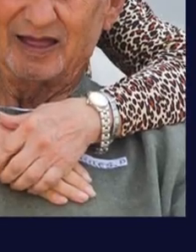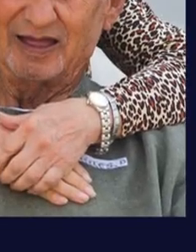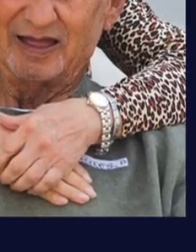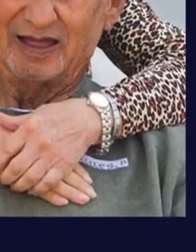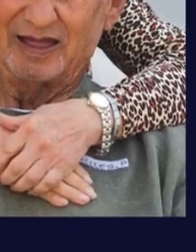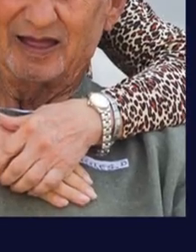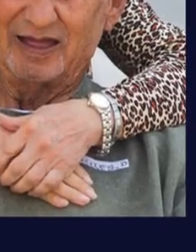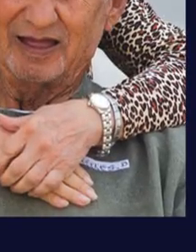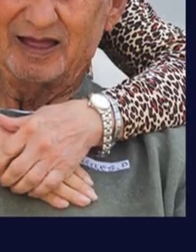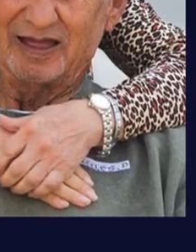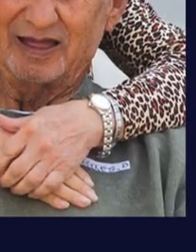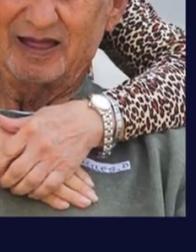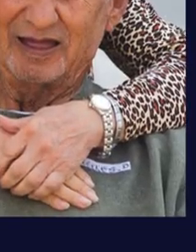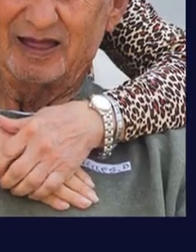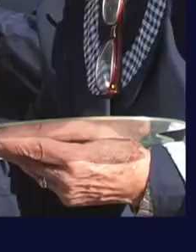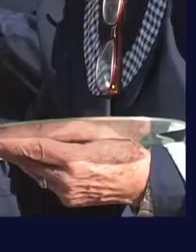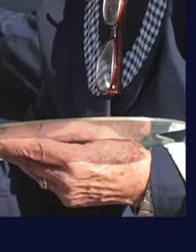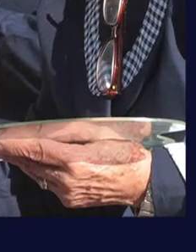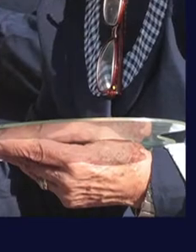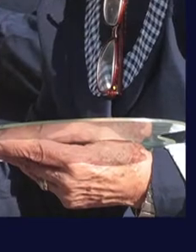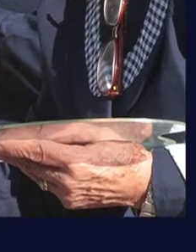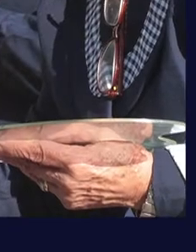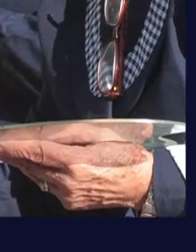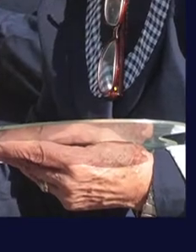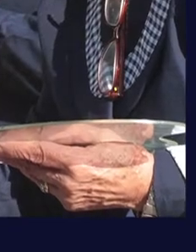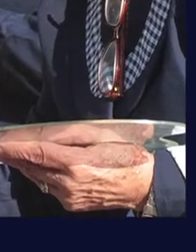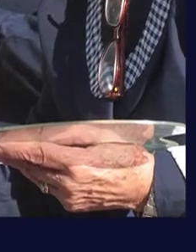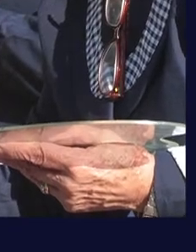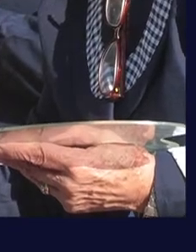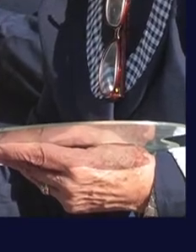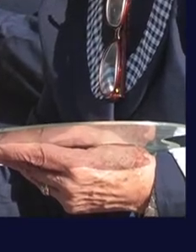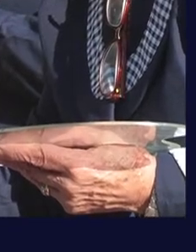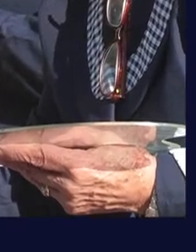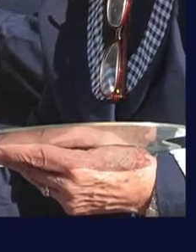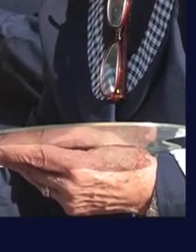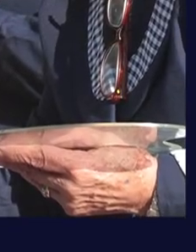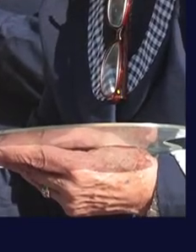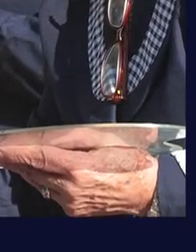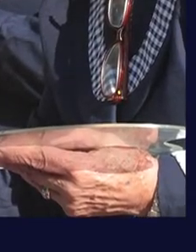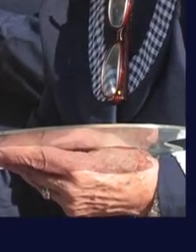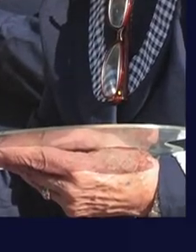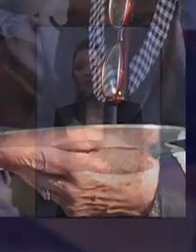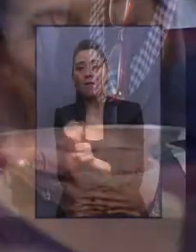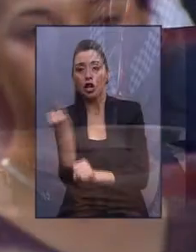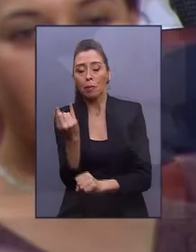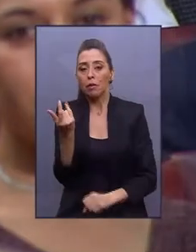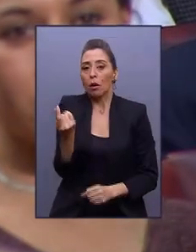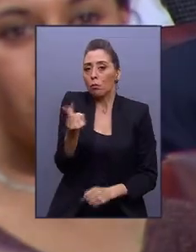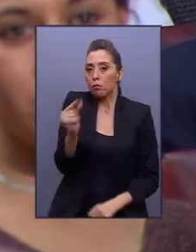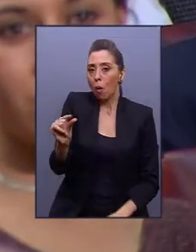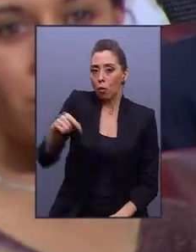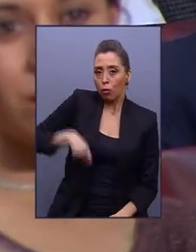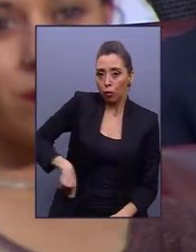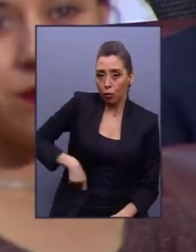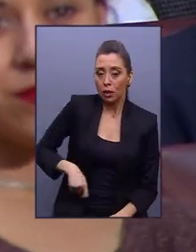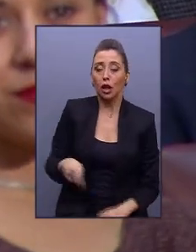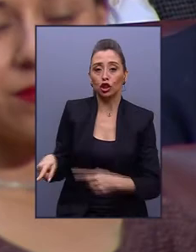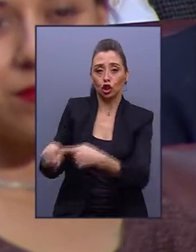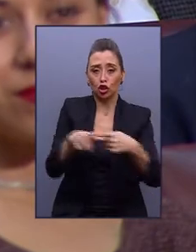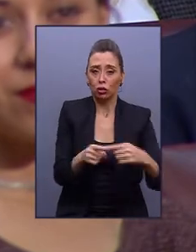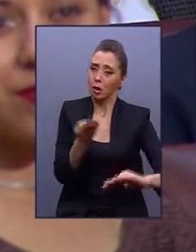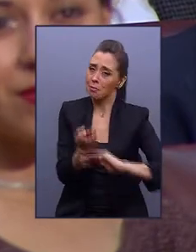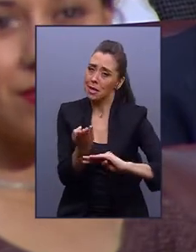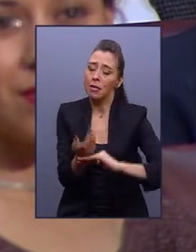insuficientes, en especial para las mujeres y los trabajadores independientes. La sociedad ha expresado con fuerza su demanda por